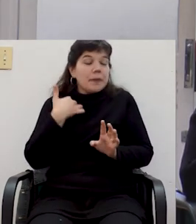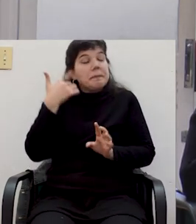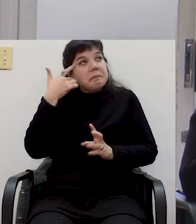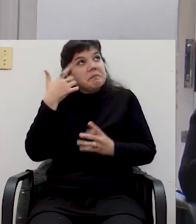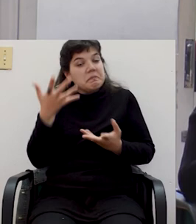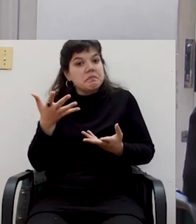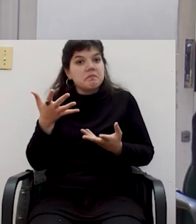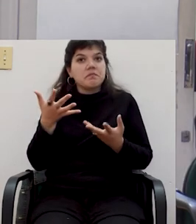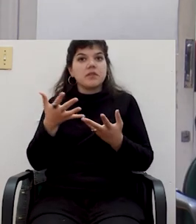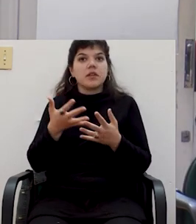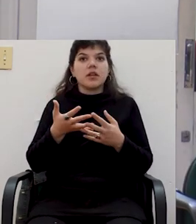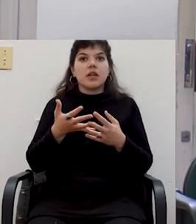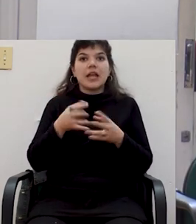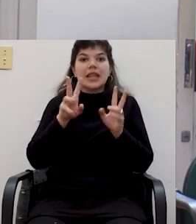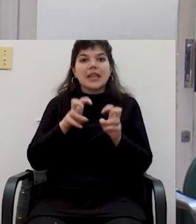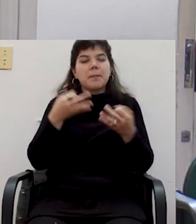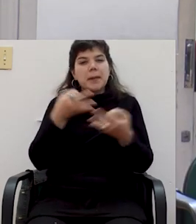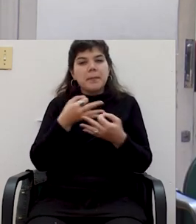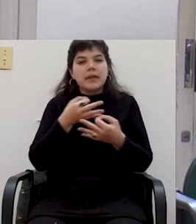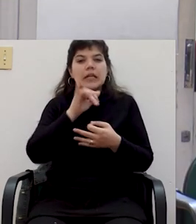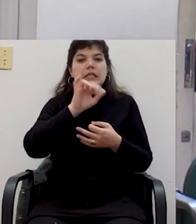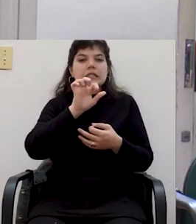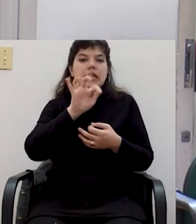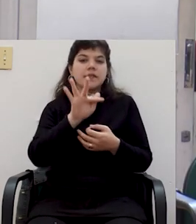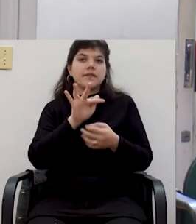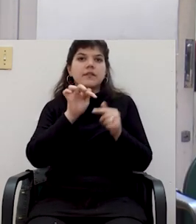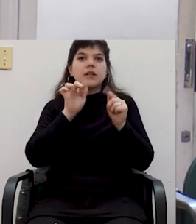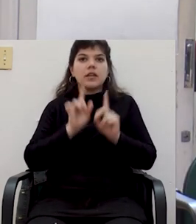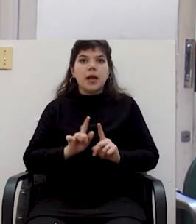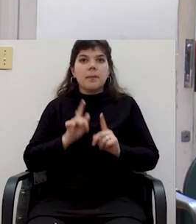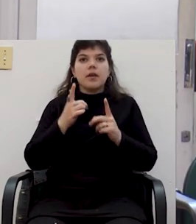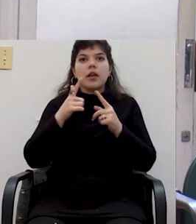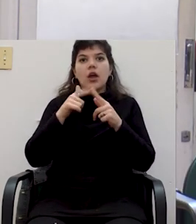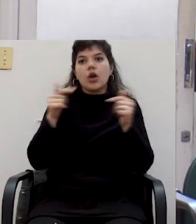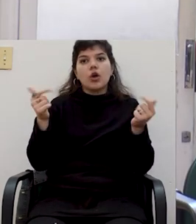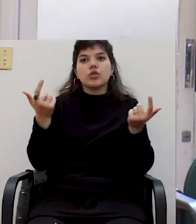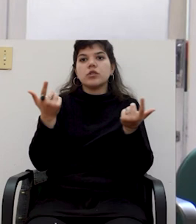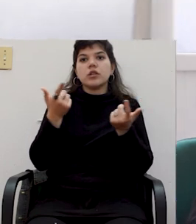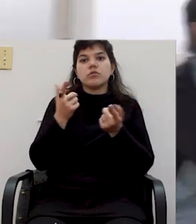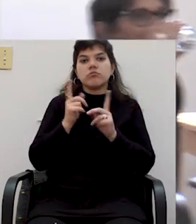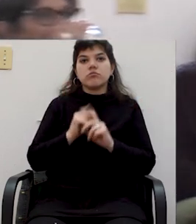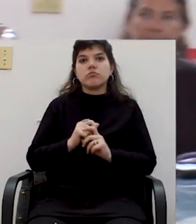en la particularidad del ICEF y en estas discusiones que se vienen teniendo,